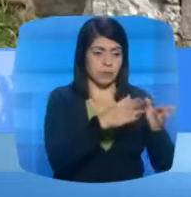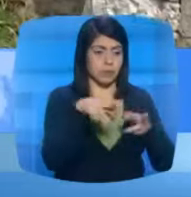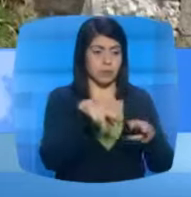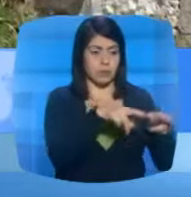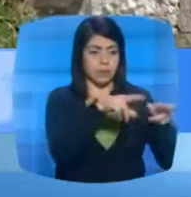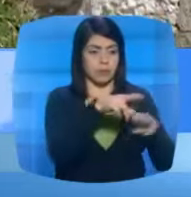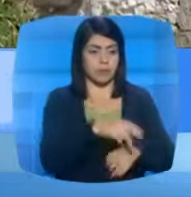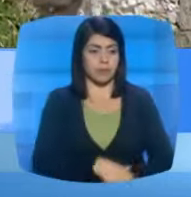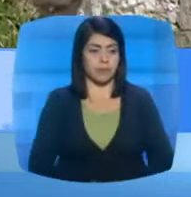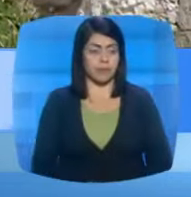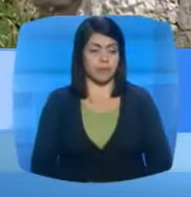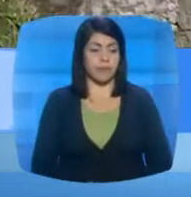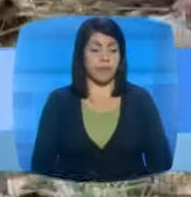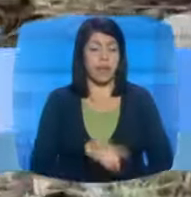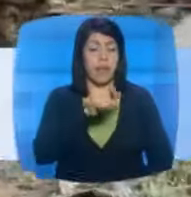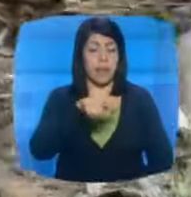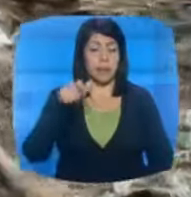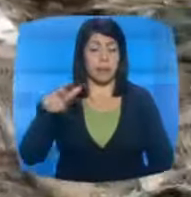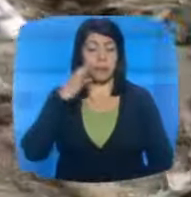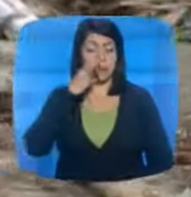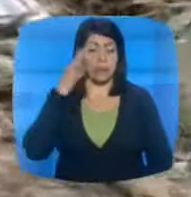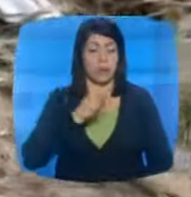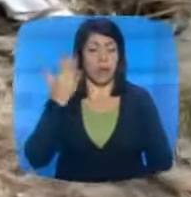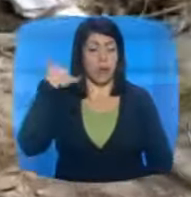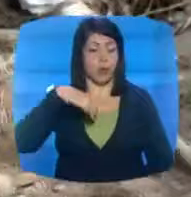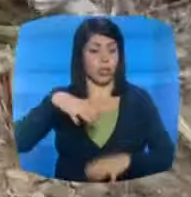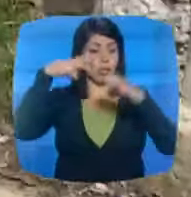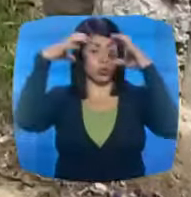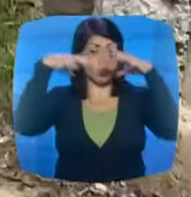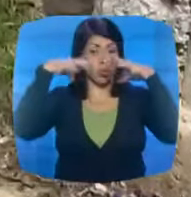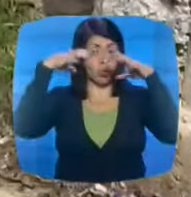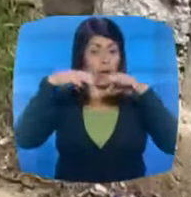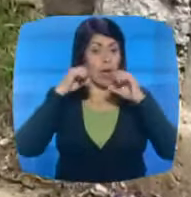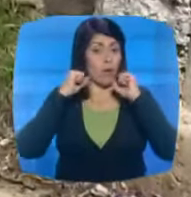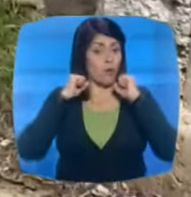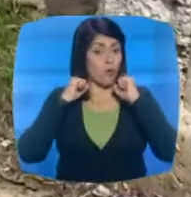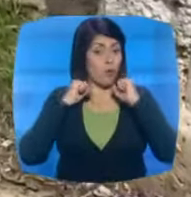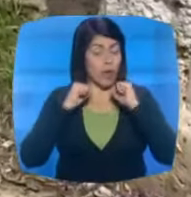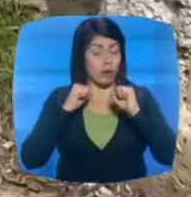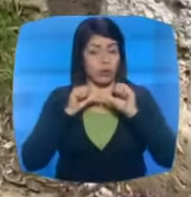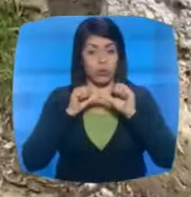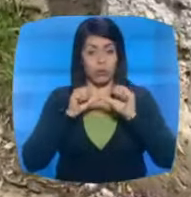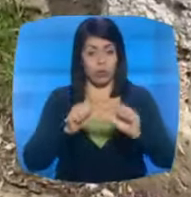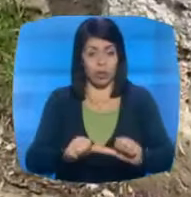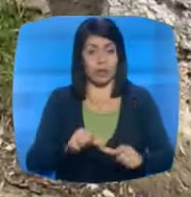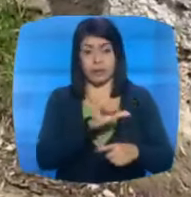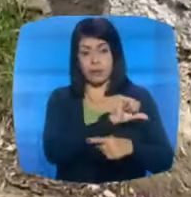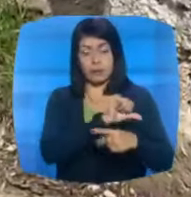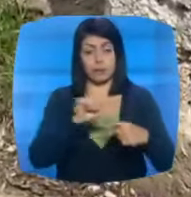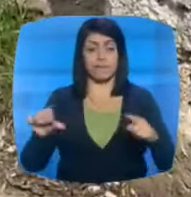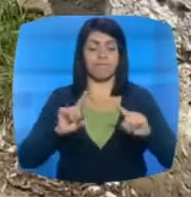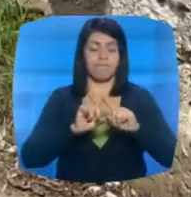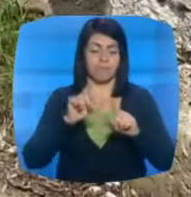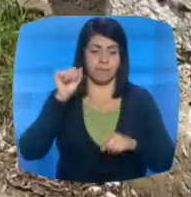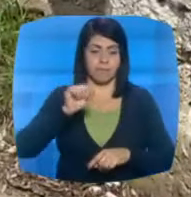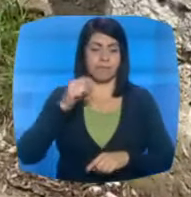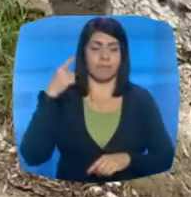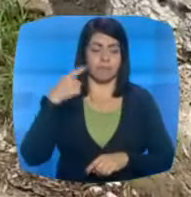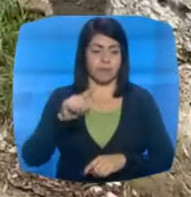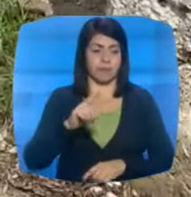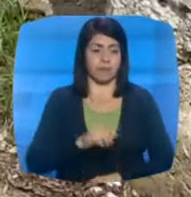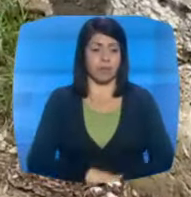río. Los vecinos aseguran que aunque las lluvias no fueron tan fuertes, durante toda esta semana se han